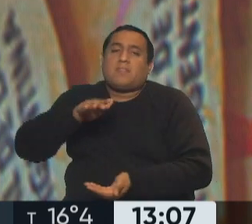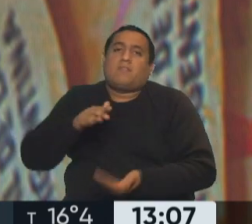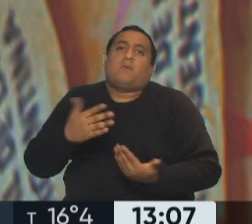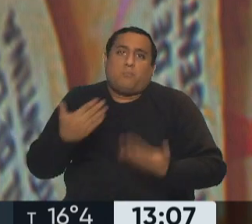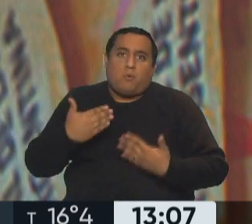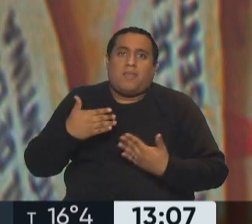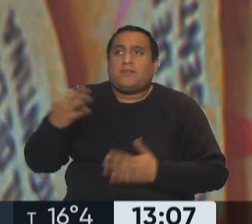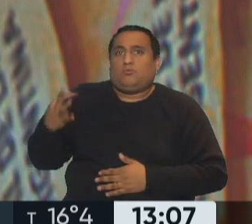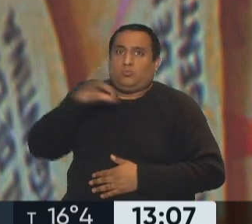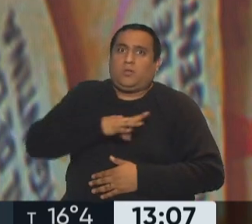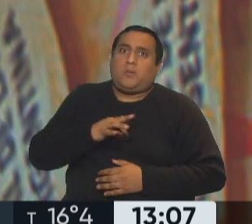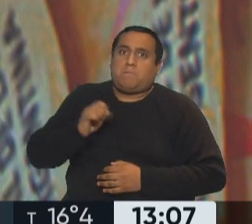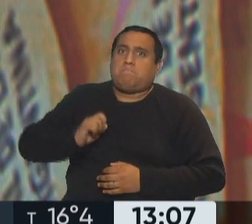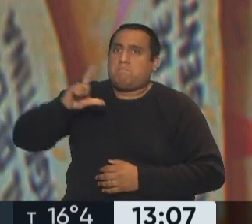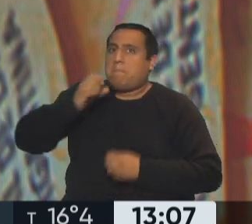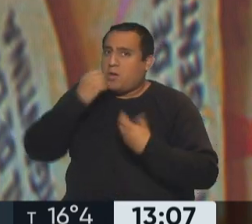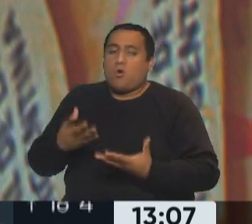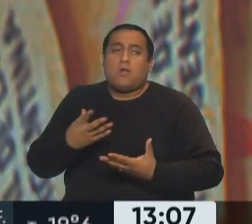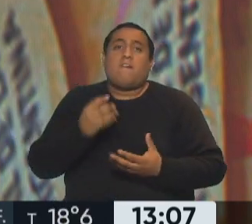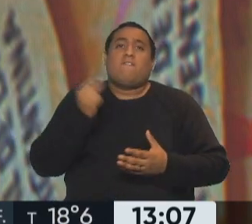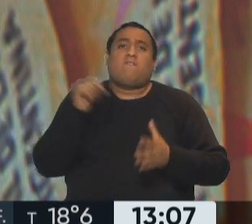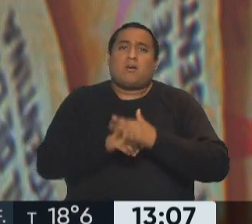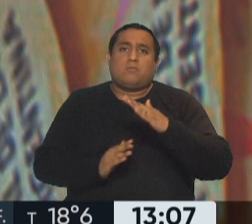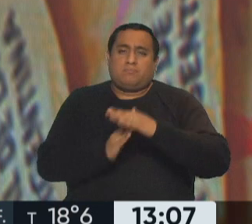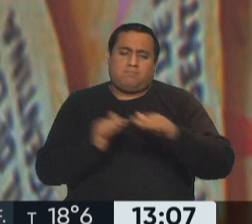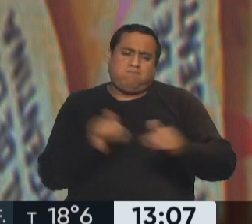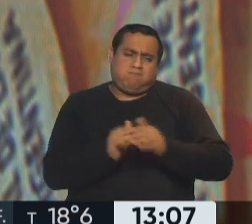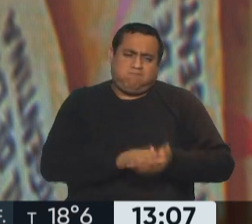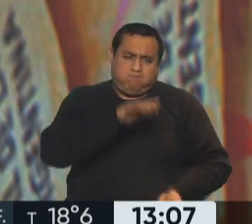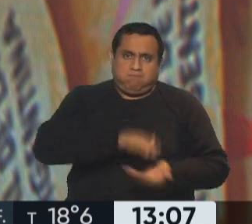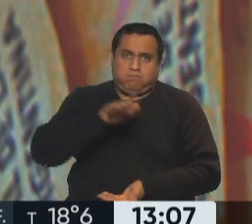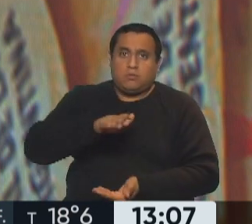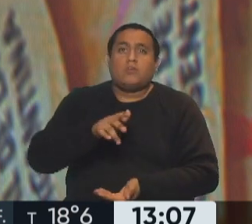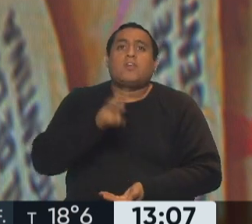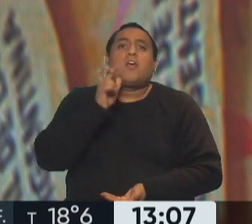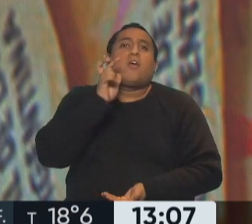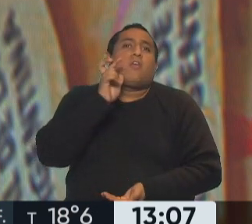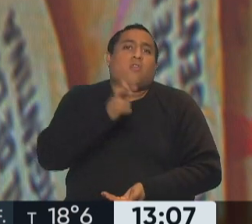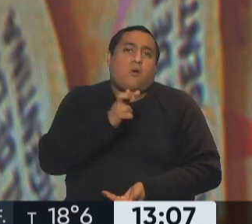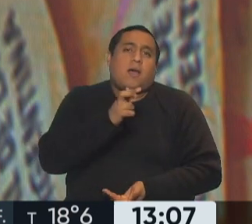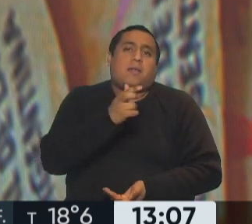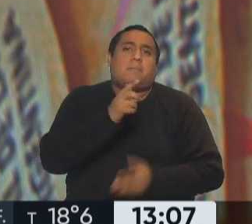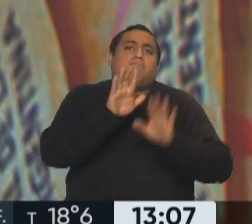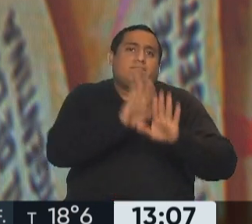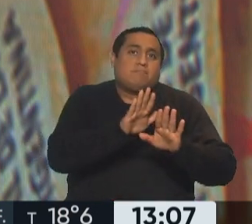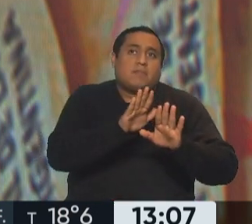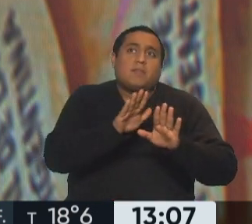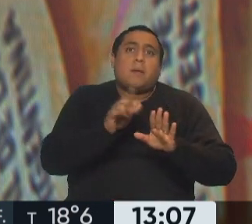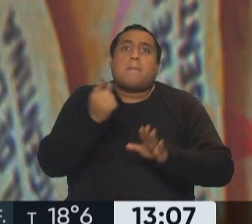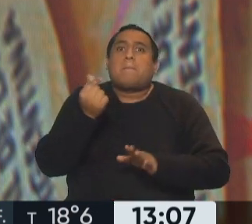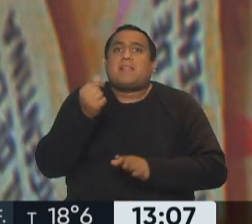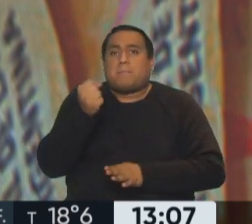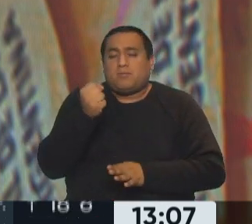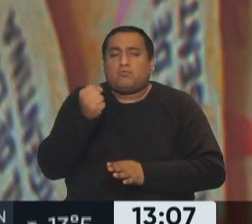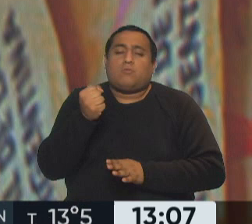valor de nuestros salarios, porque el Banco Central acumula reservas y ¿qué hace? Defiende el dólar, defiende el valor de nuestra moneda. Y si defiende el valor de nuestra moneda, cuida el